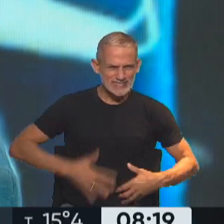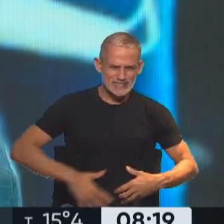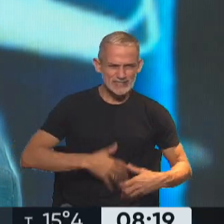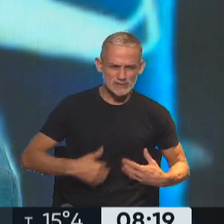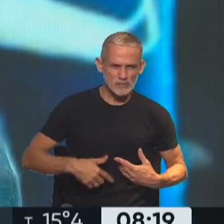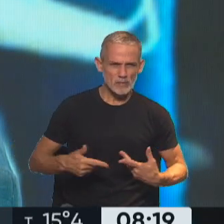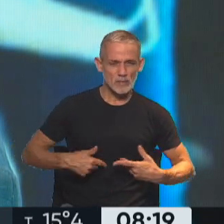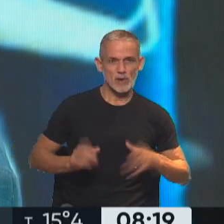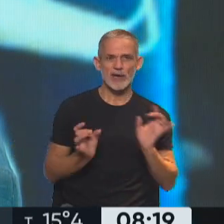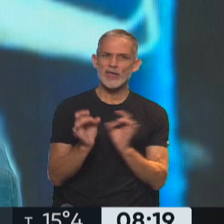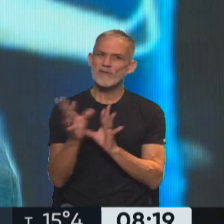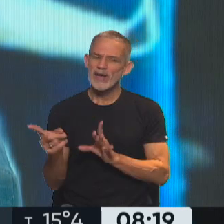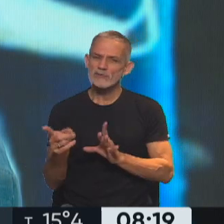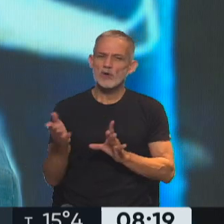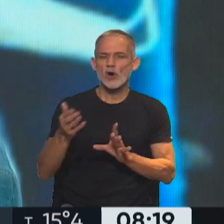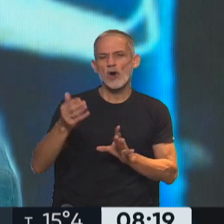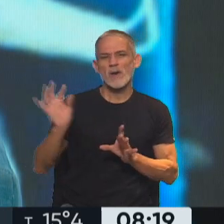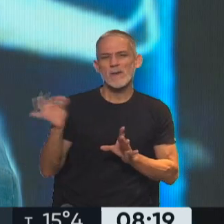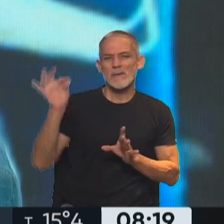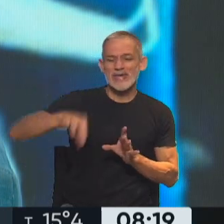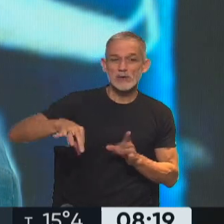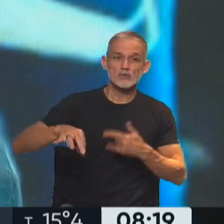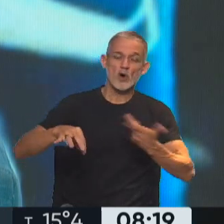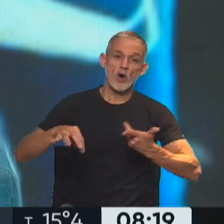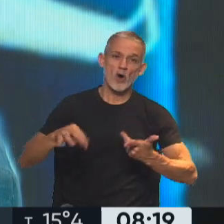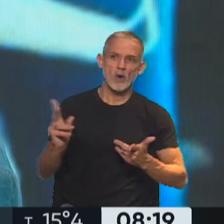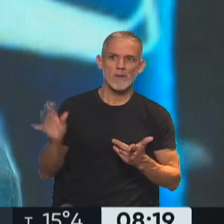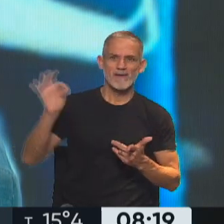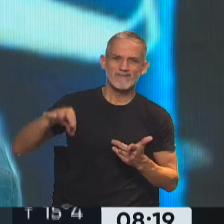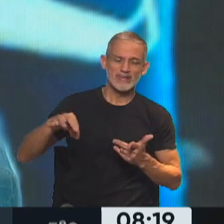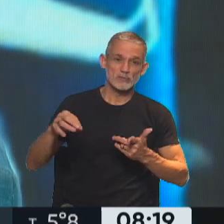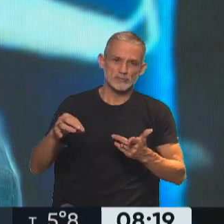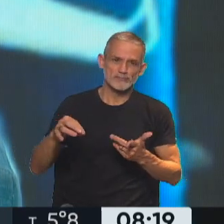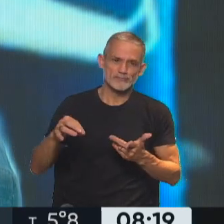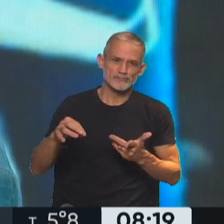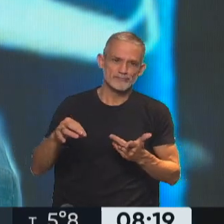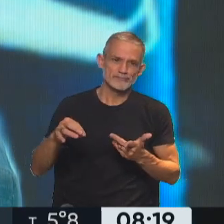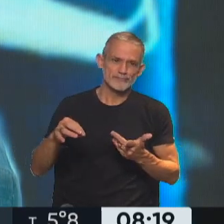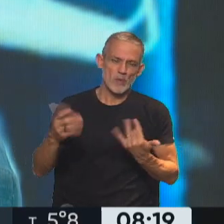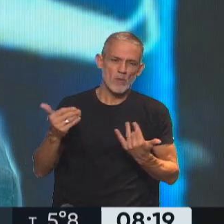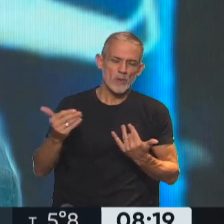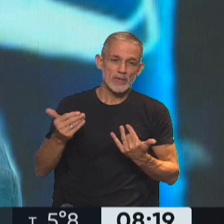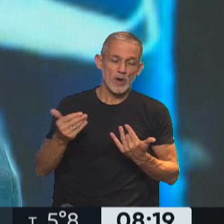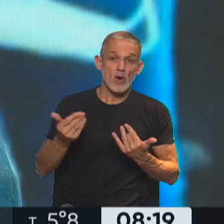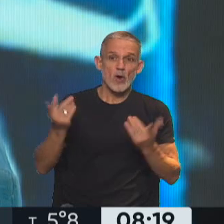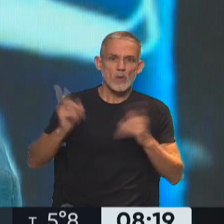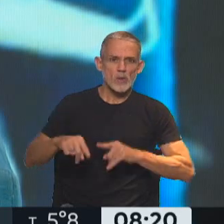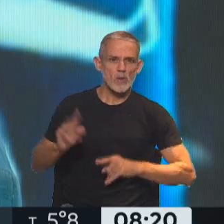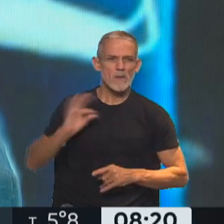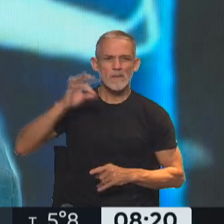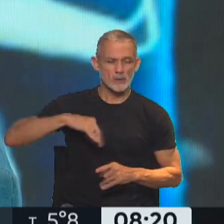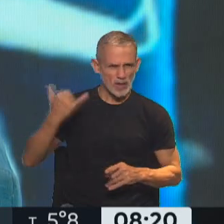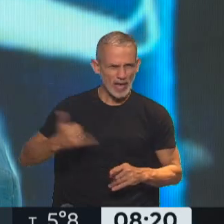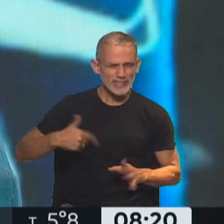la coinfección con un adenovirus o la sobreinfección con este virus o incluso la reactivación, porque algunos